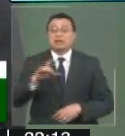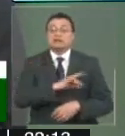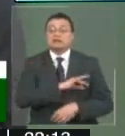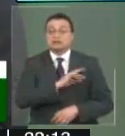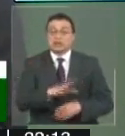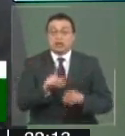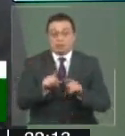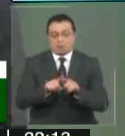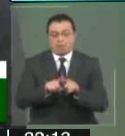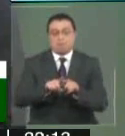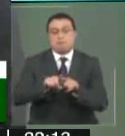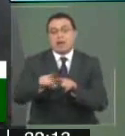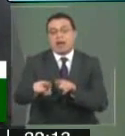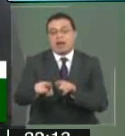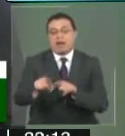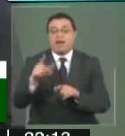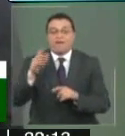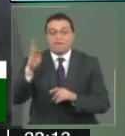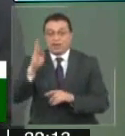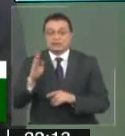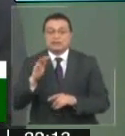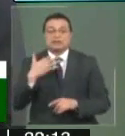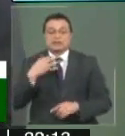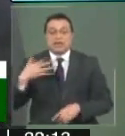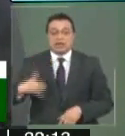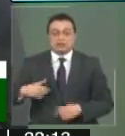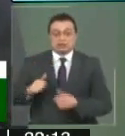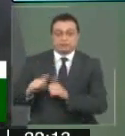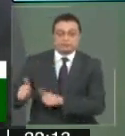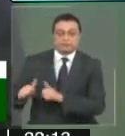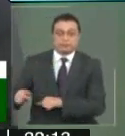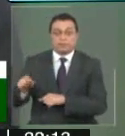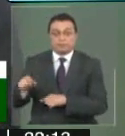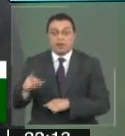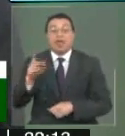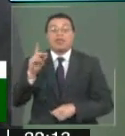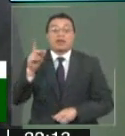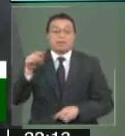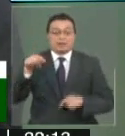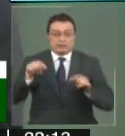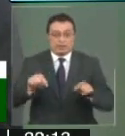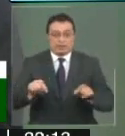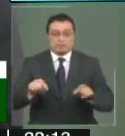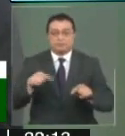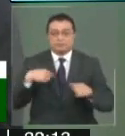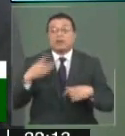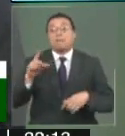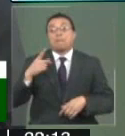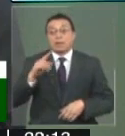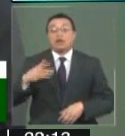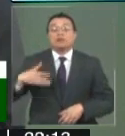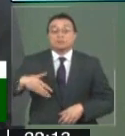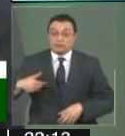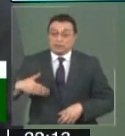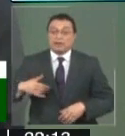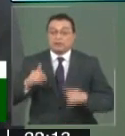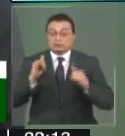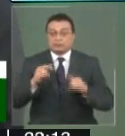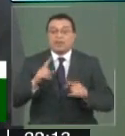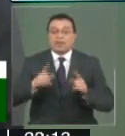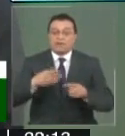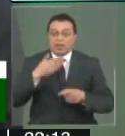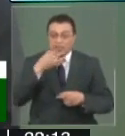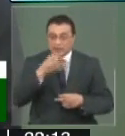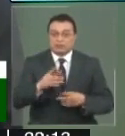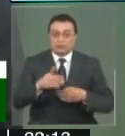que era adelante a Brasil y Argentina. Sul tema de la discapacidad, lamentablemente hay que decir que está